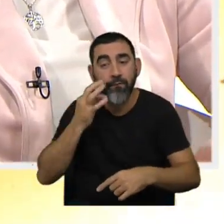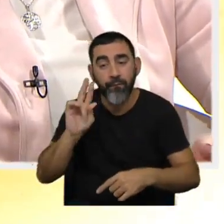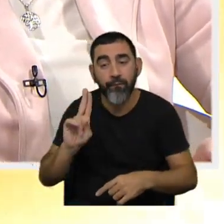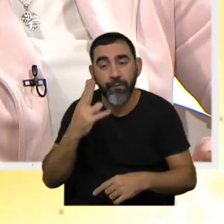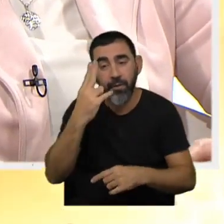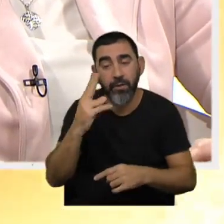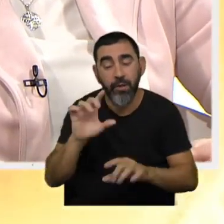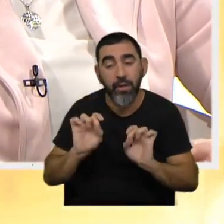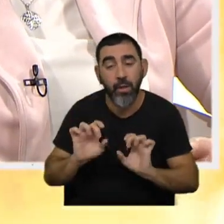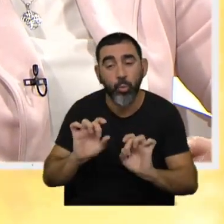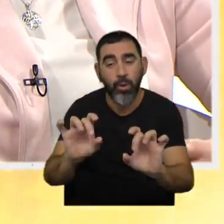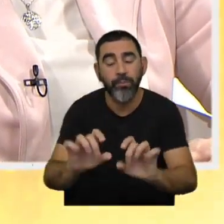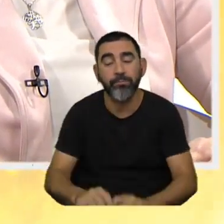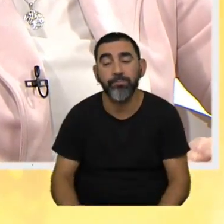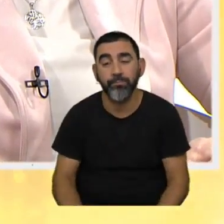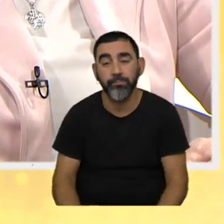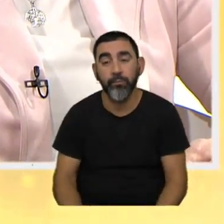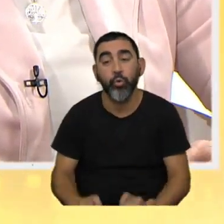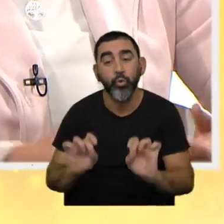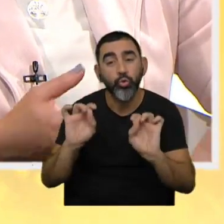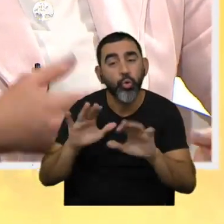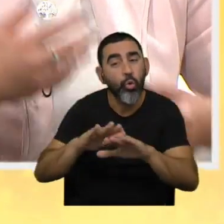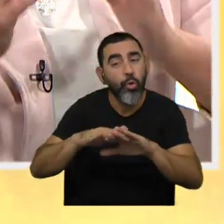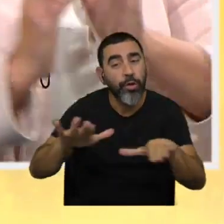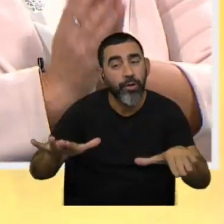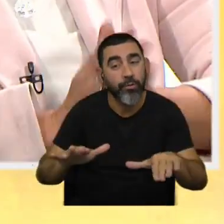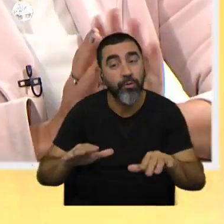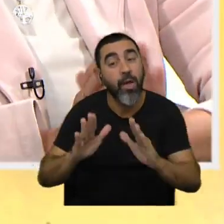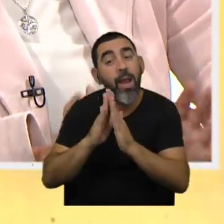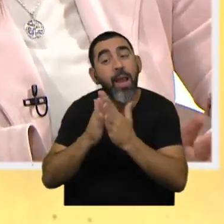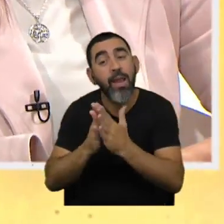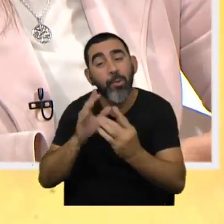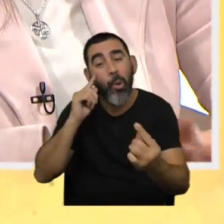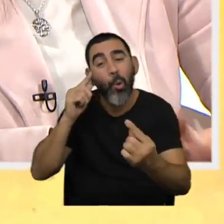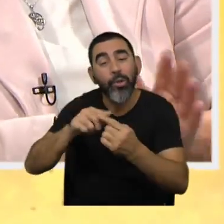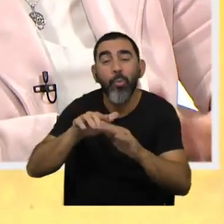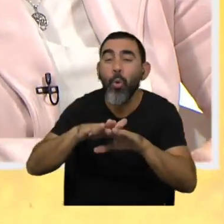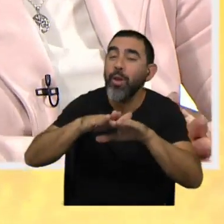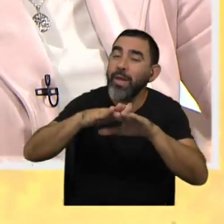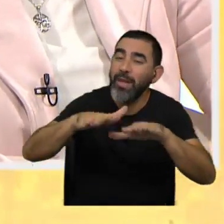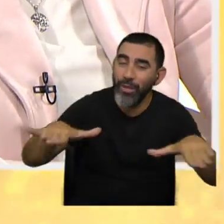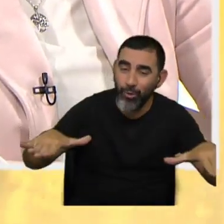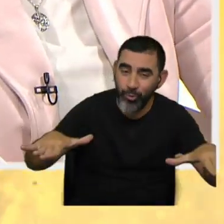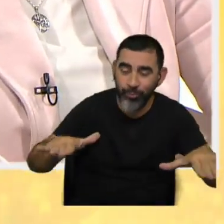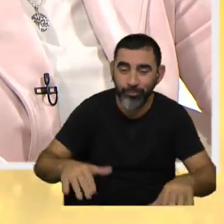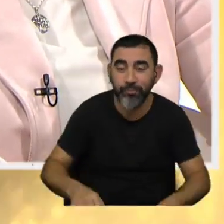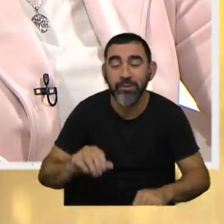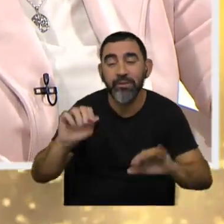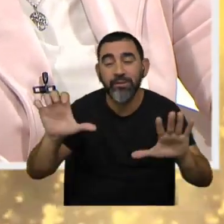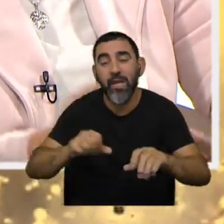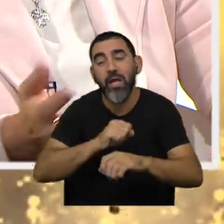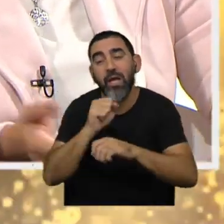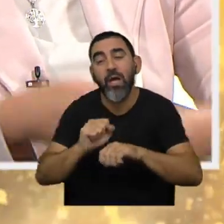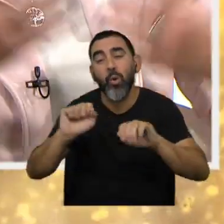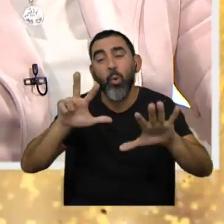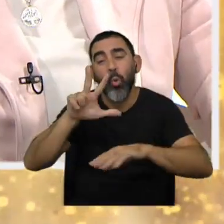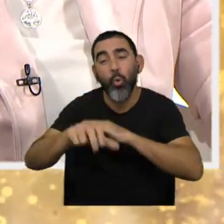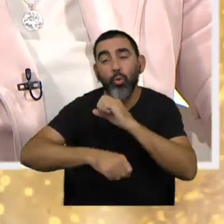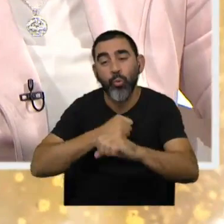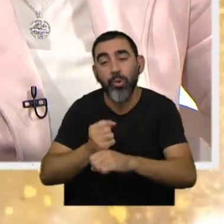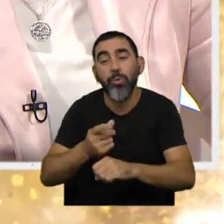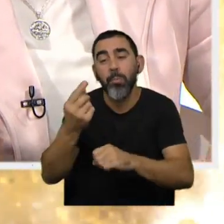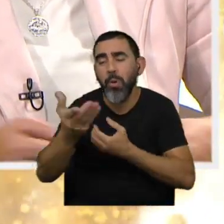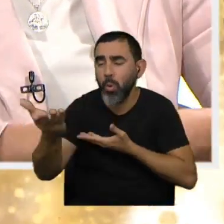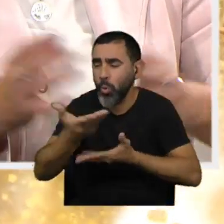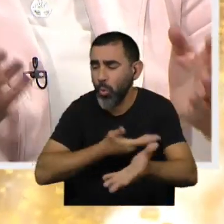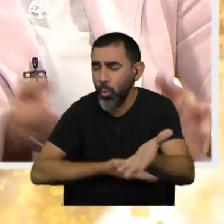que son sumamente importantes también. ¿Solo niños? Bueno, el libro está pensado para niños de 6 a 8 años, pero en realidad lo estamos